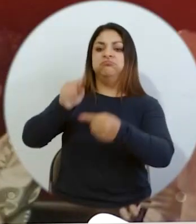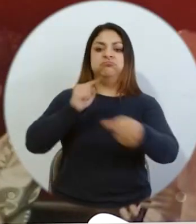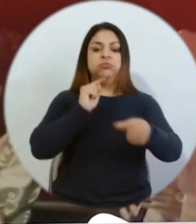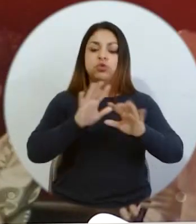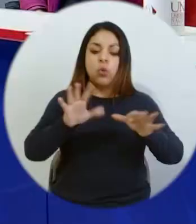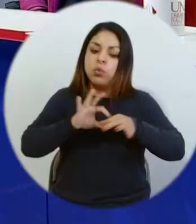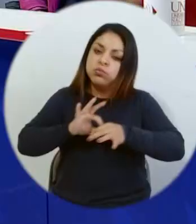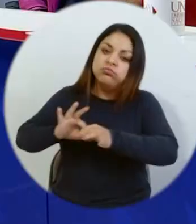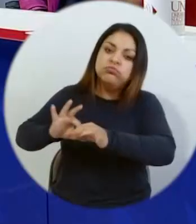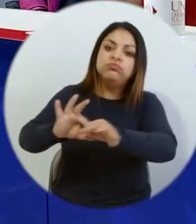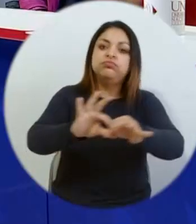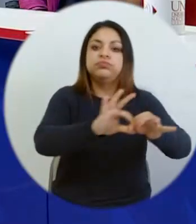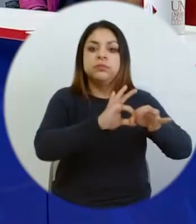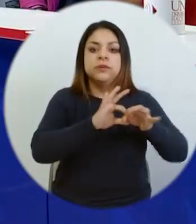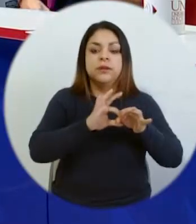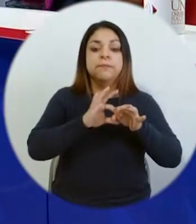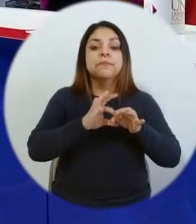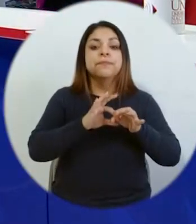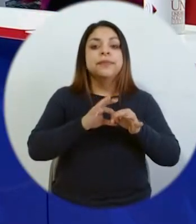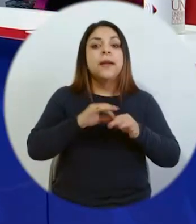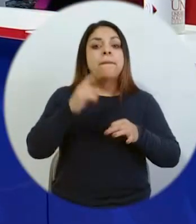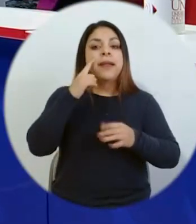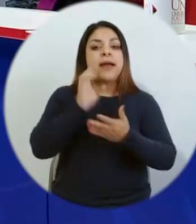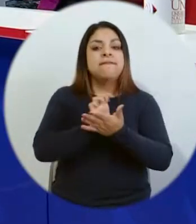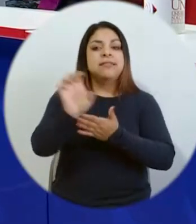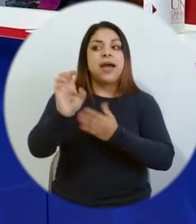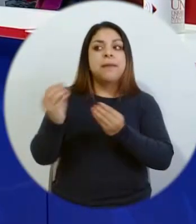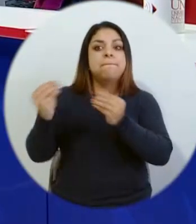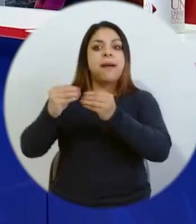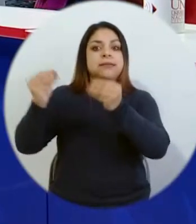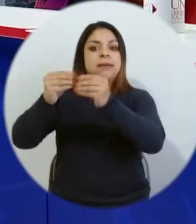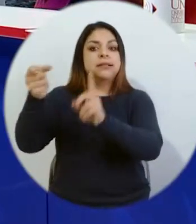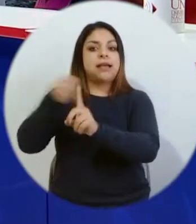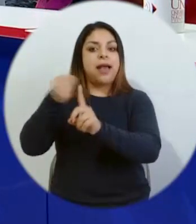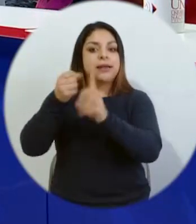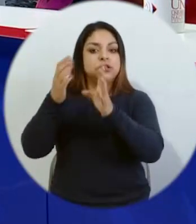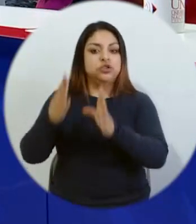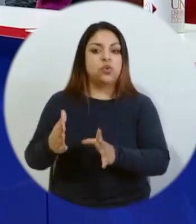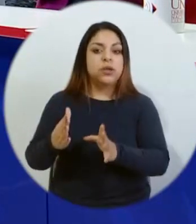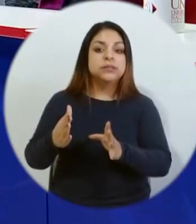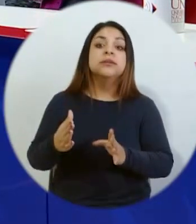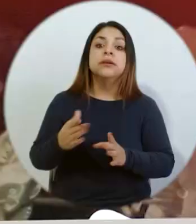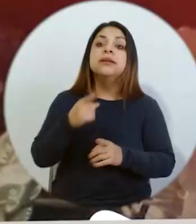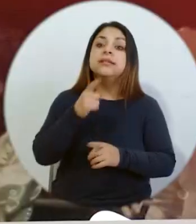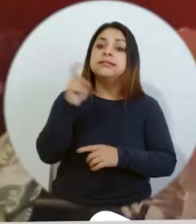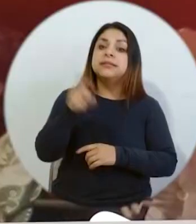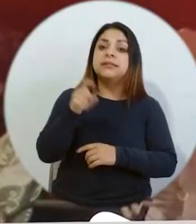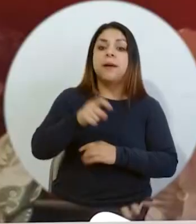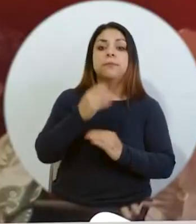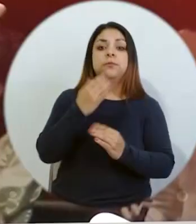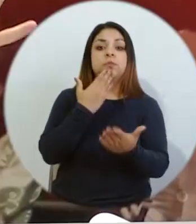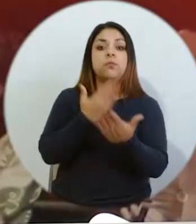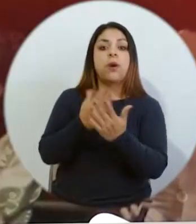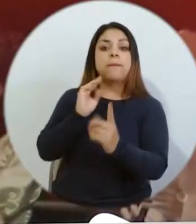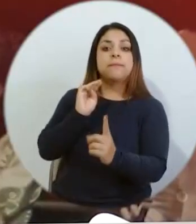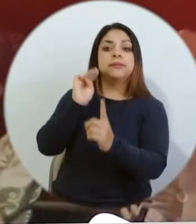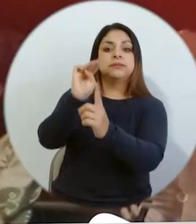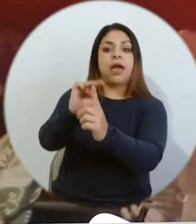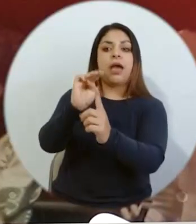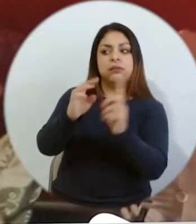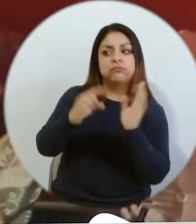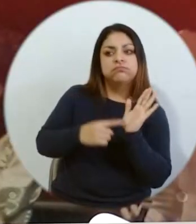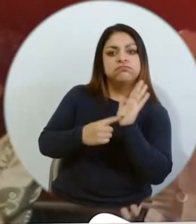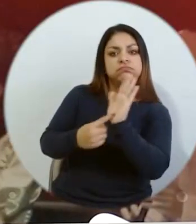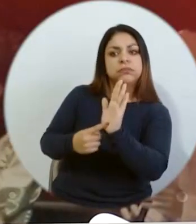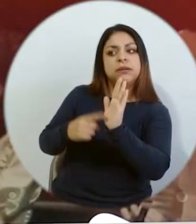primer disuasor para los agresores. La presencia de las instituciones en las comunidades, también siempre un buen mensaje, desalienta la comisión de